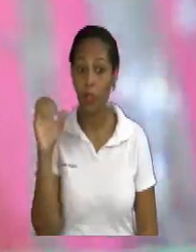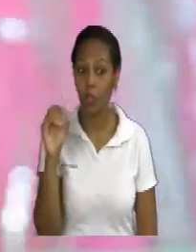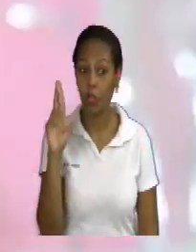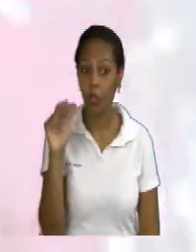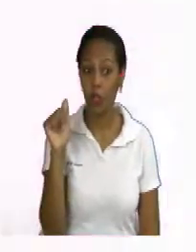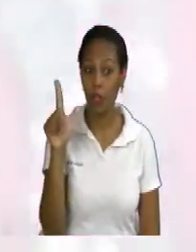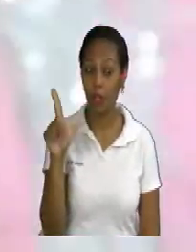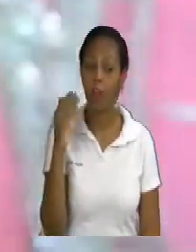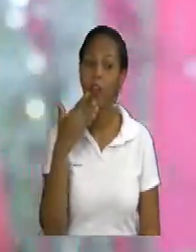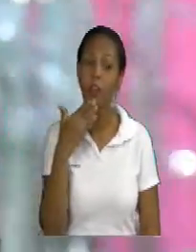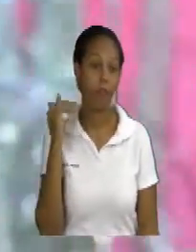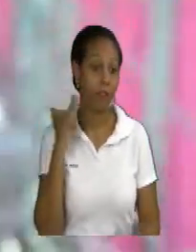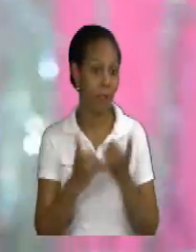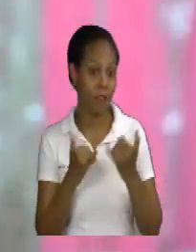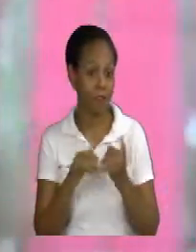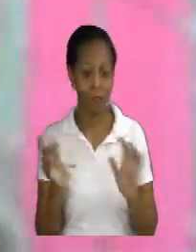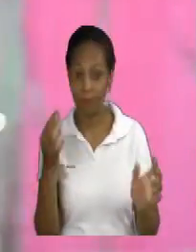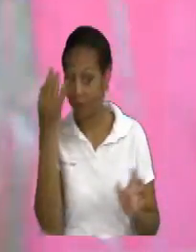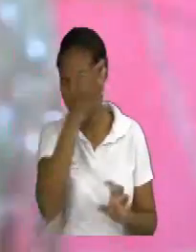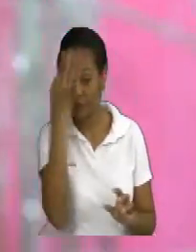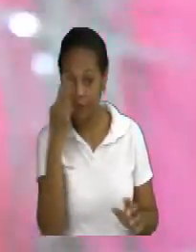maquillaje.